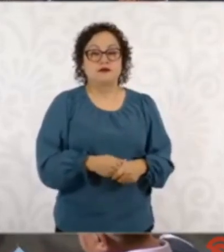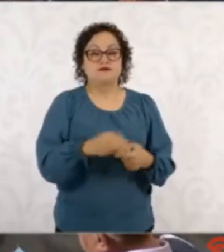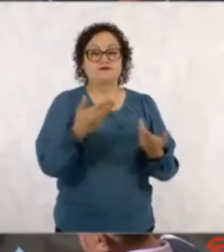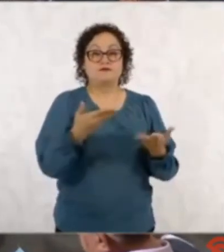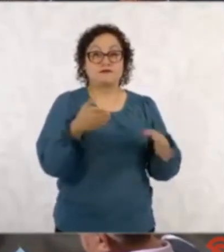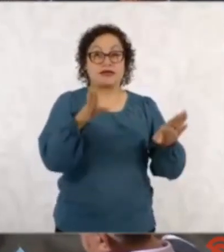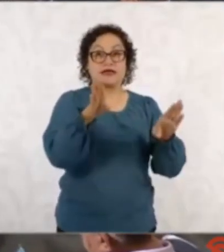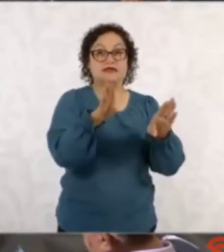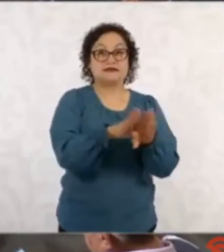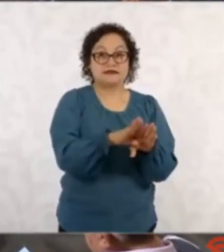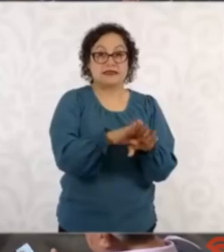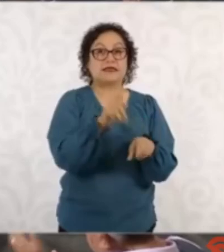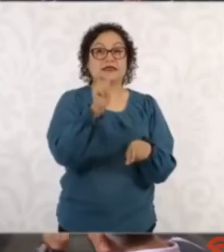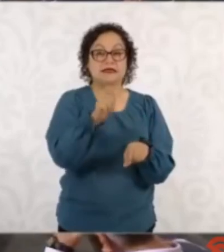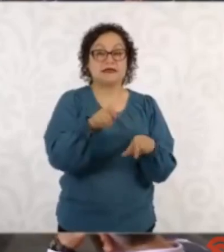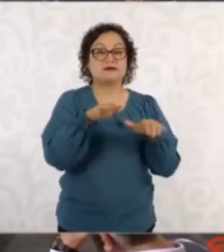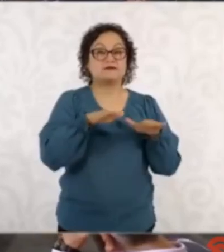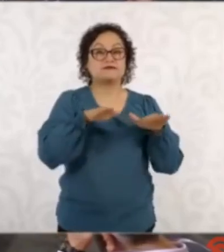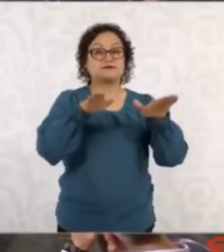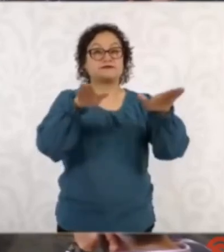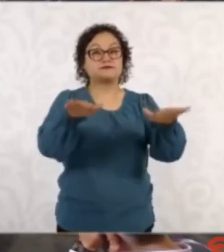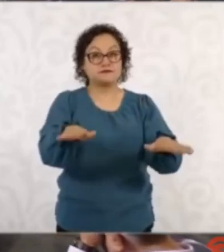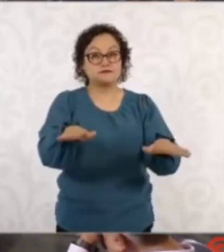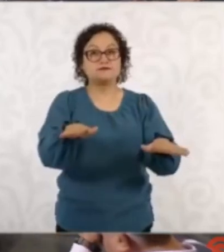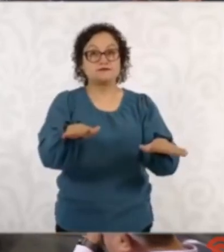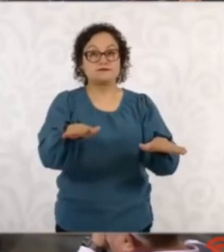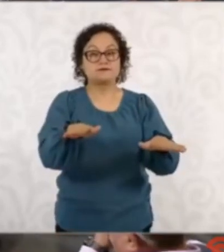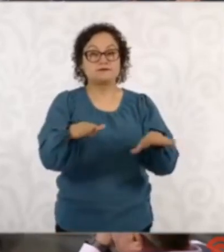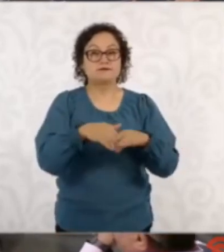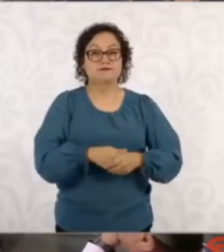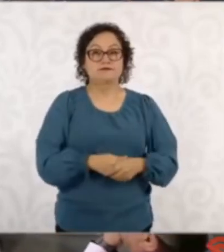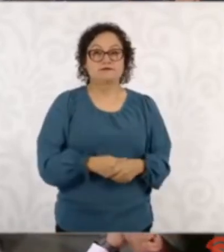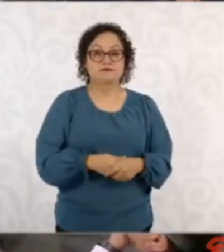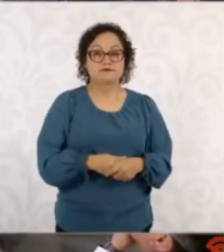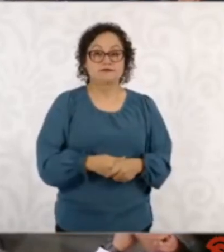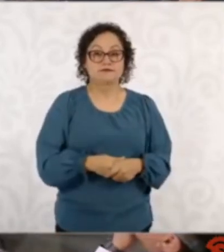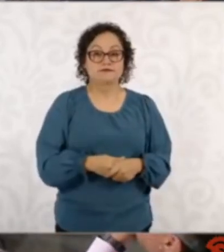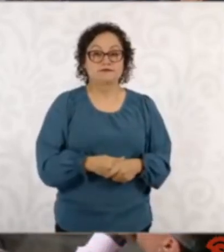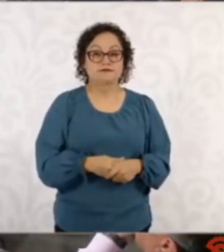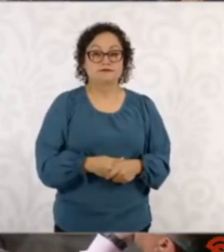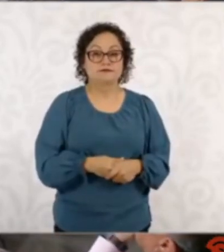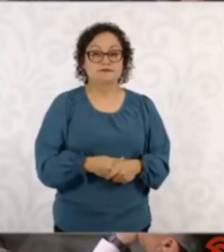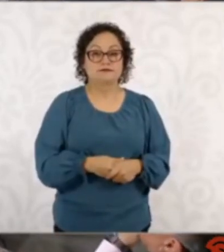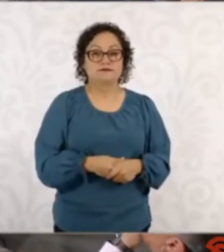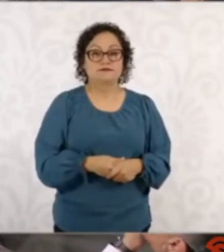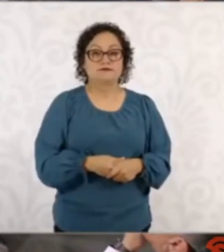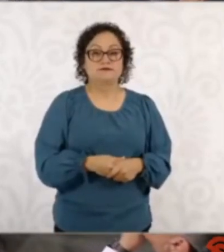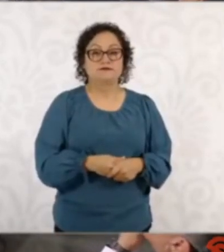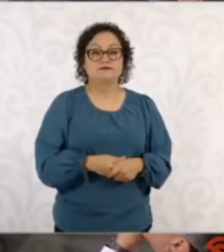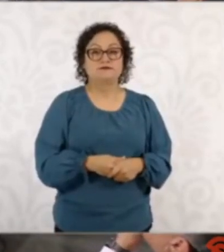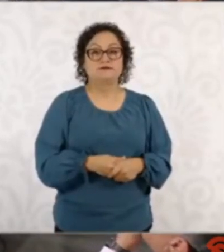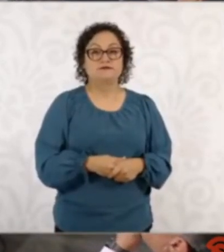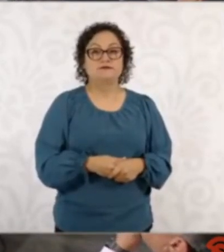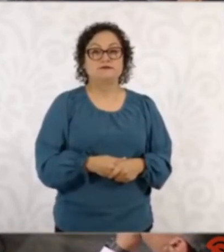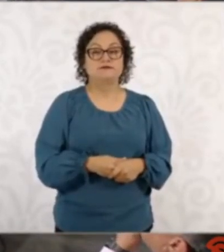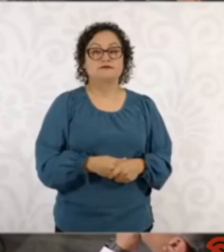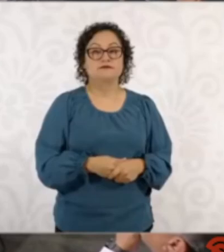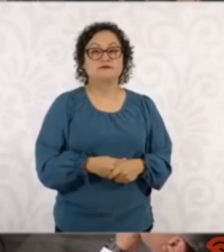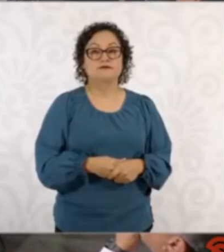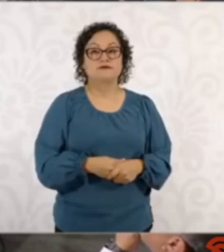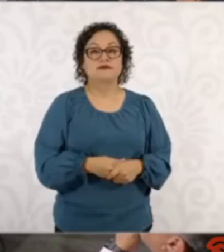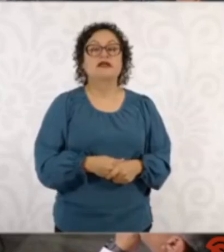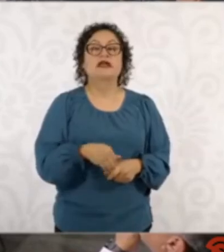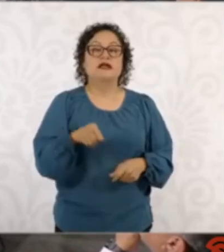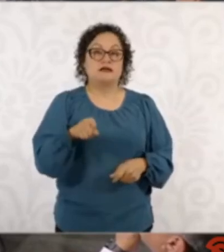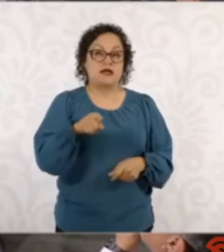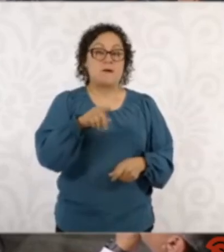las operaciones de aeronaves, por el que se estableció el cierre del aeropuerto para las operaciones de aeronaves en servicio